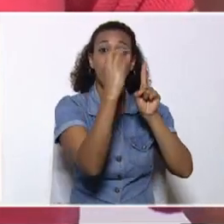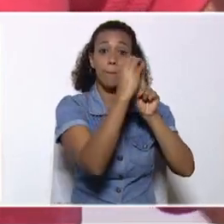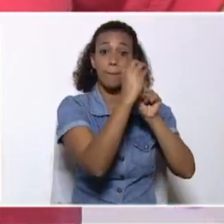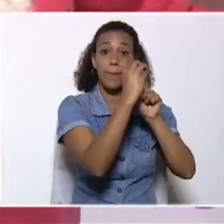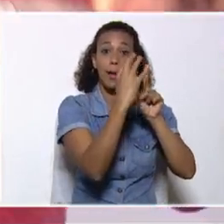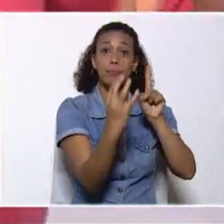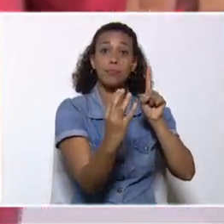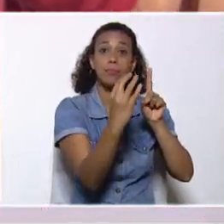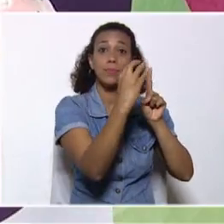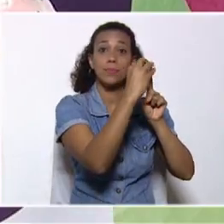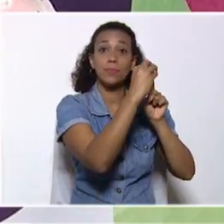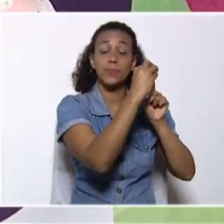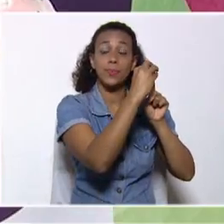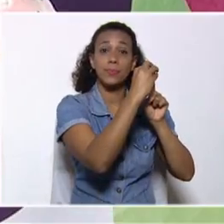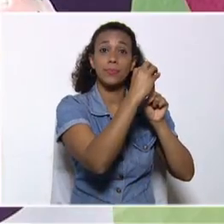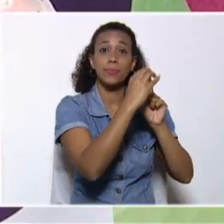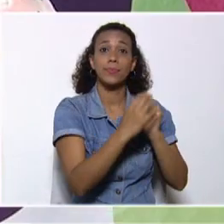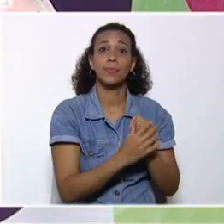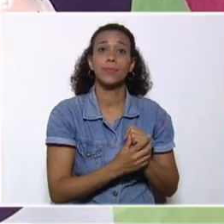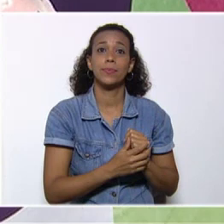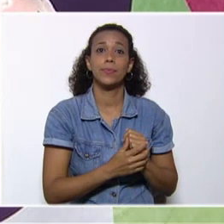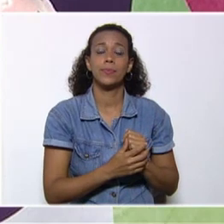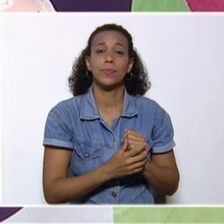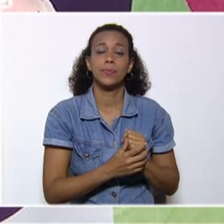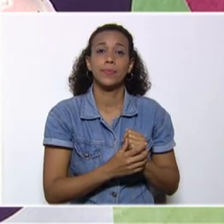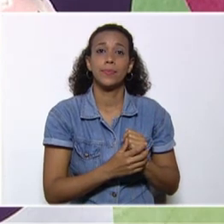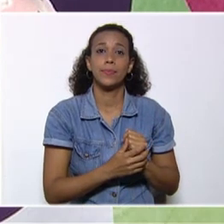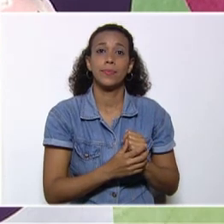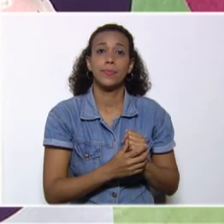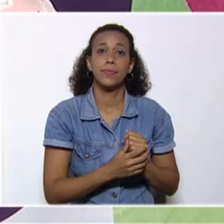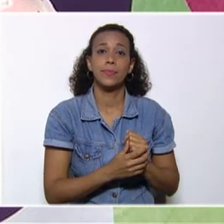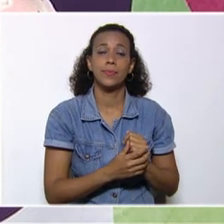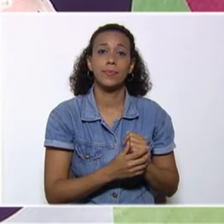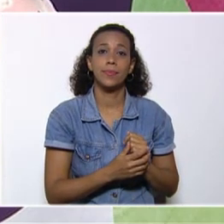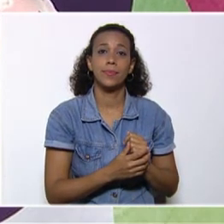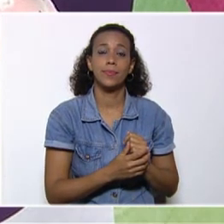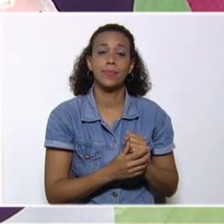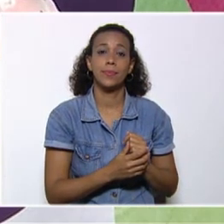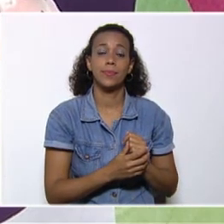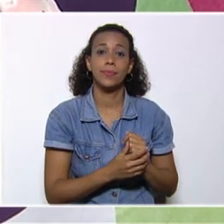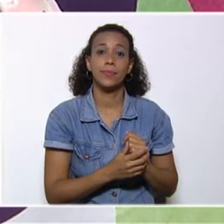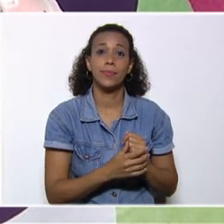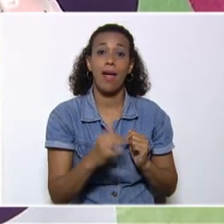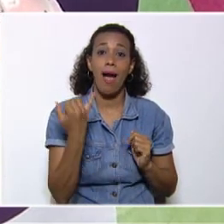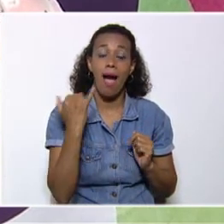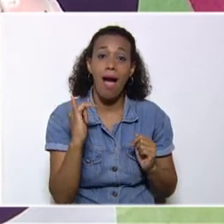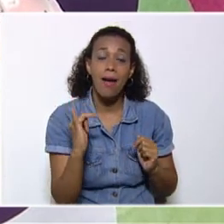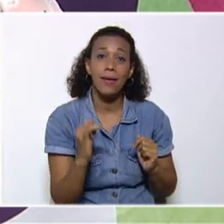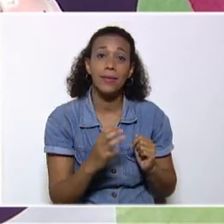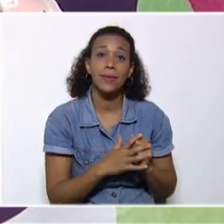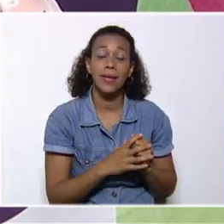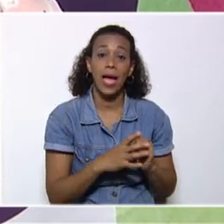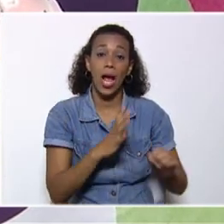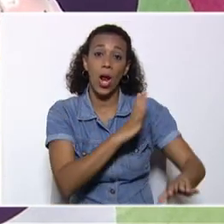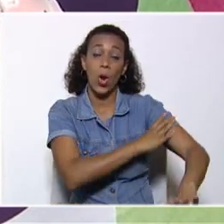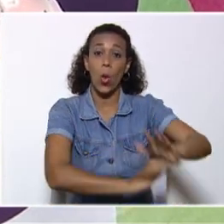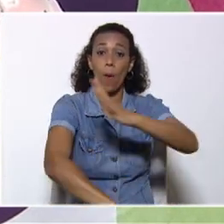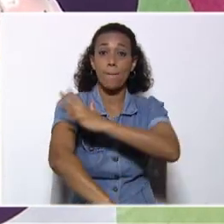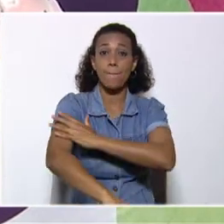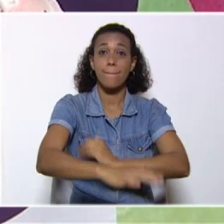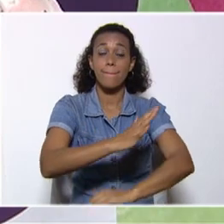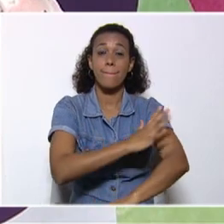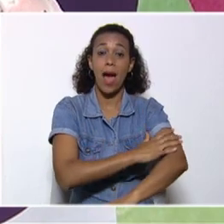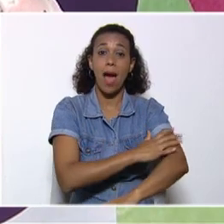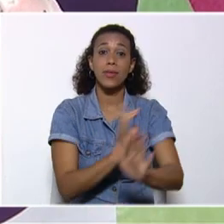del cuerpo humano, la vamos a colocar encima. Tenemos la cabeza, también tenemos los bracitos. A medida